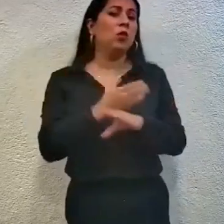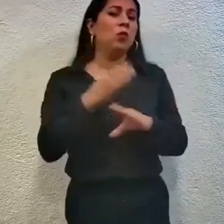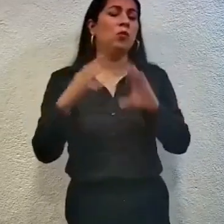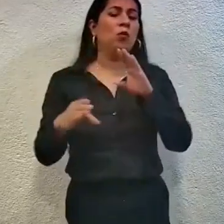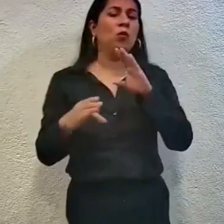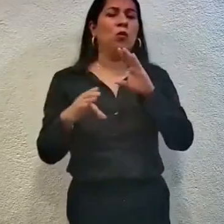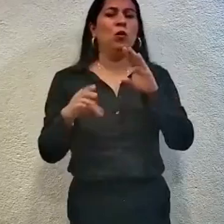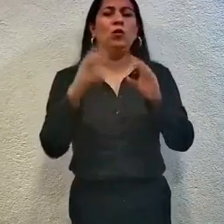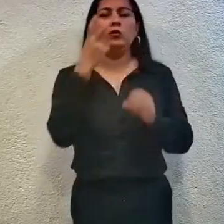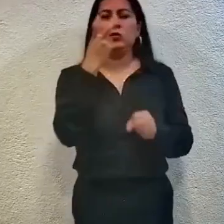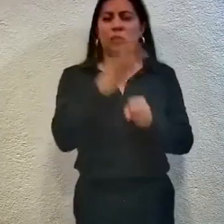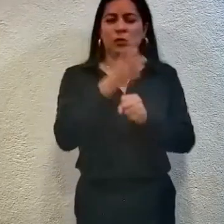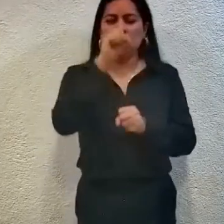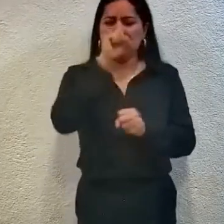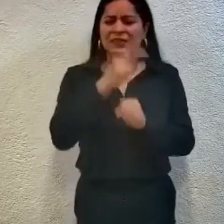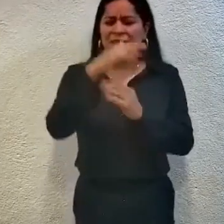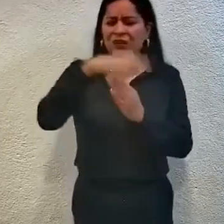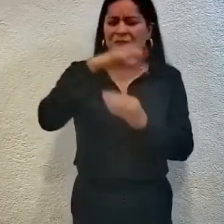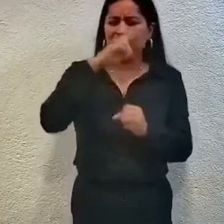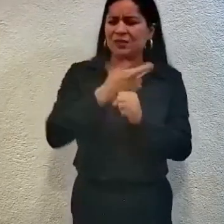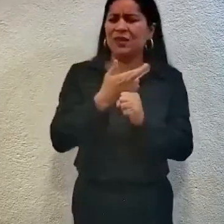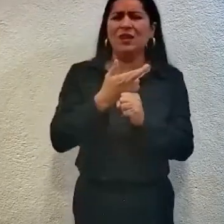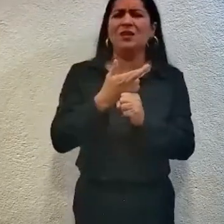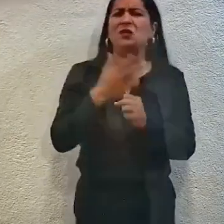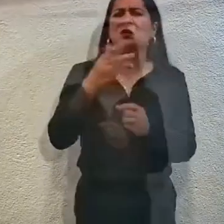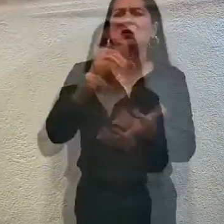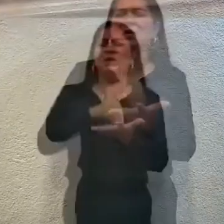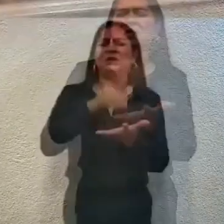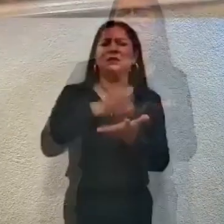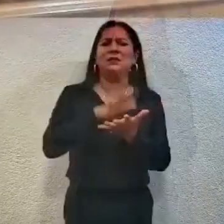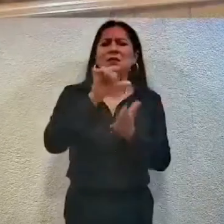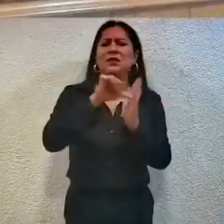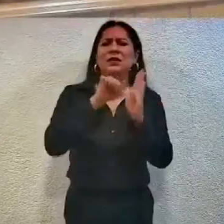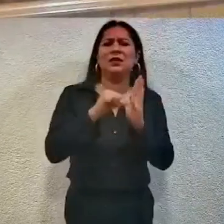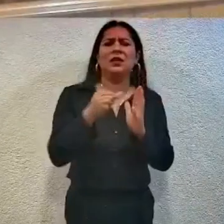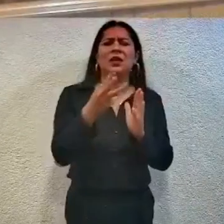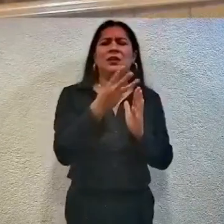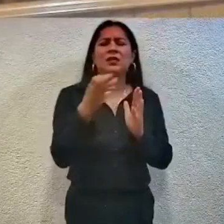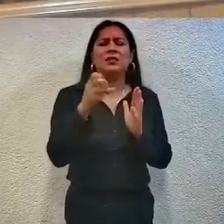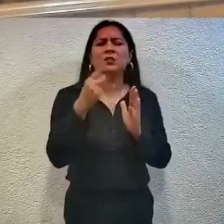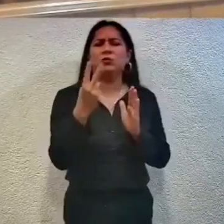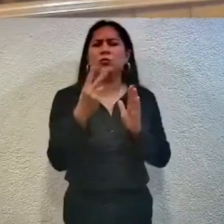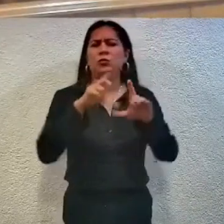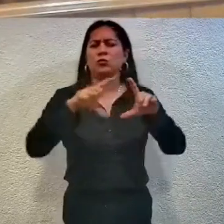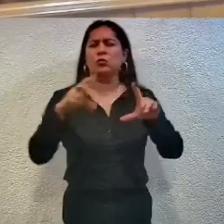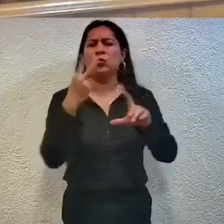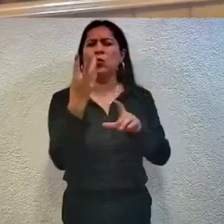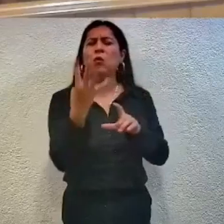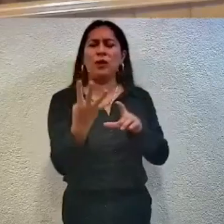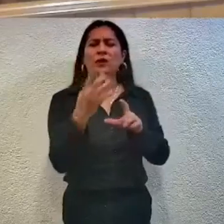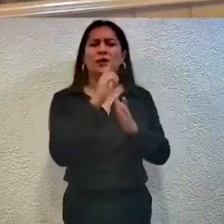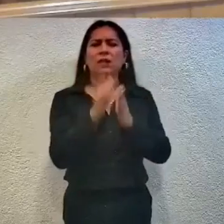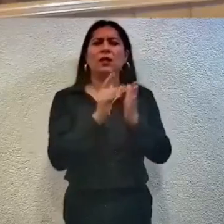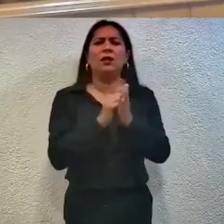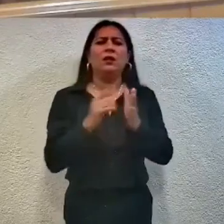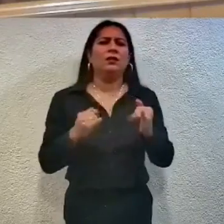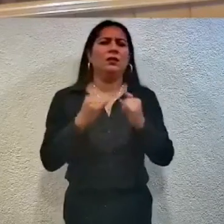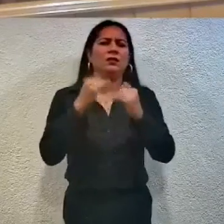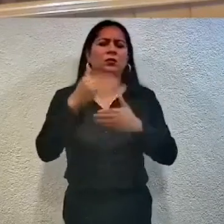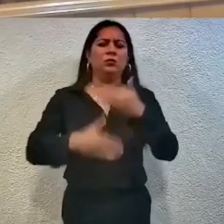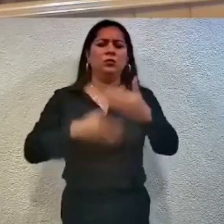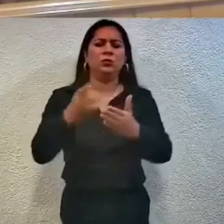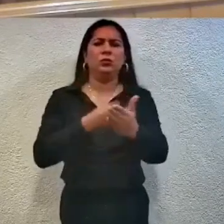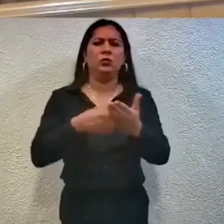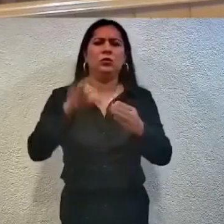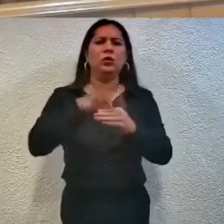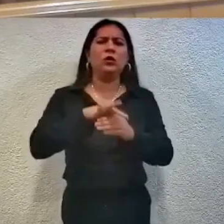en la mesa directiva, no trastocó la prohibición establecida en el artículo 302, fracción cuarta, de la Ley de Instituciones y